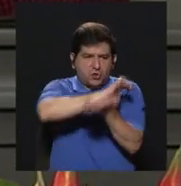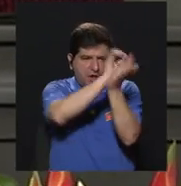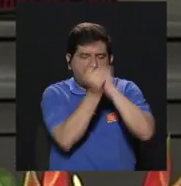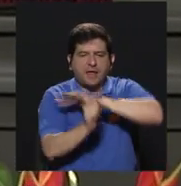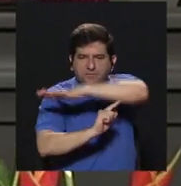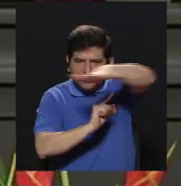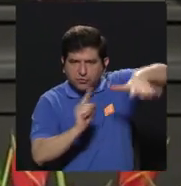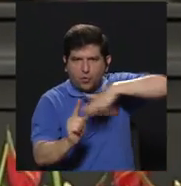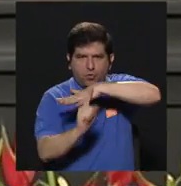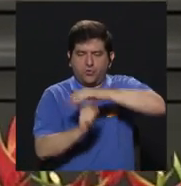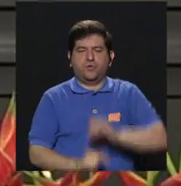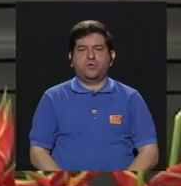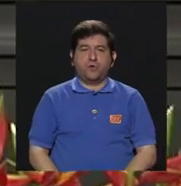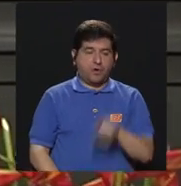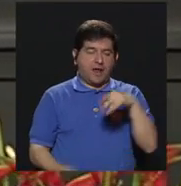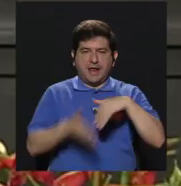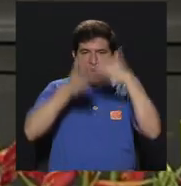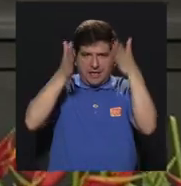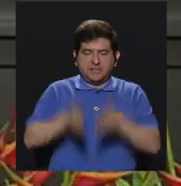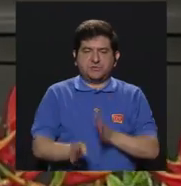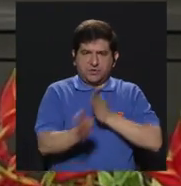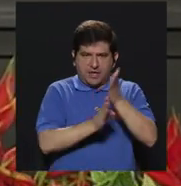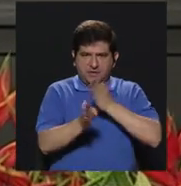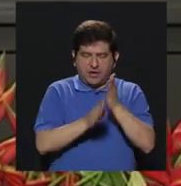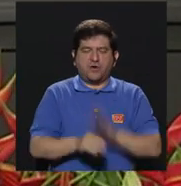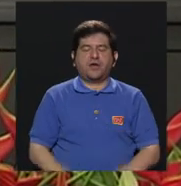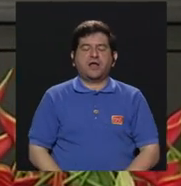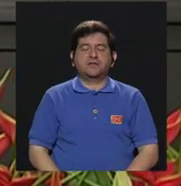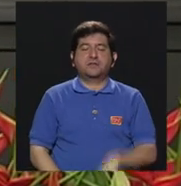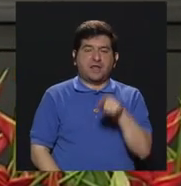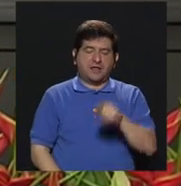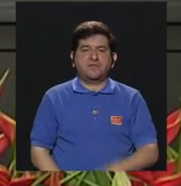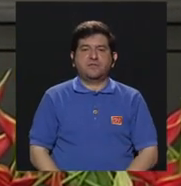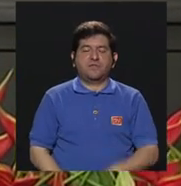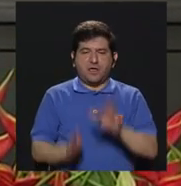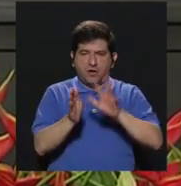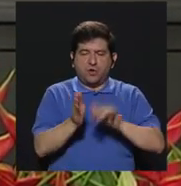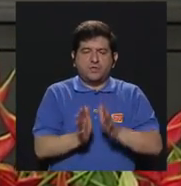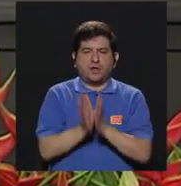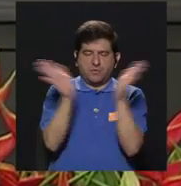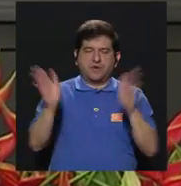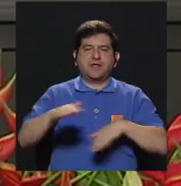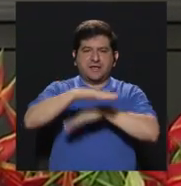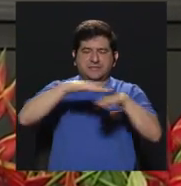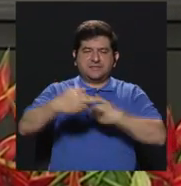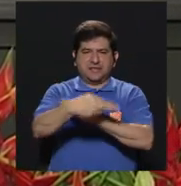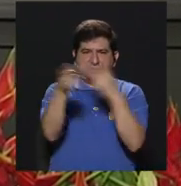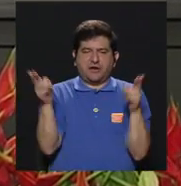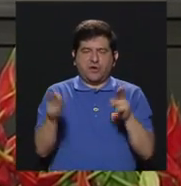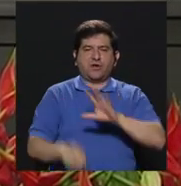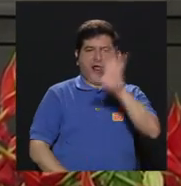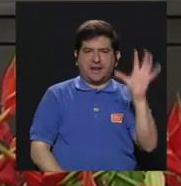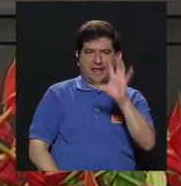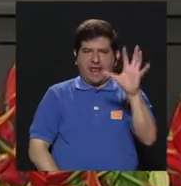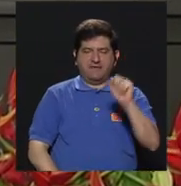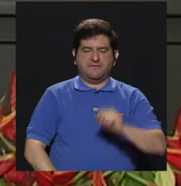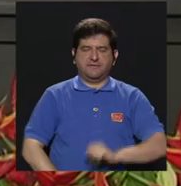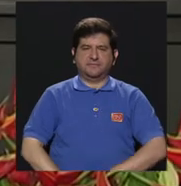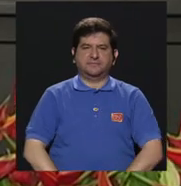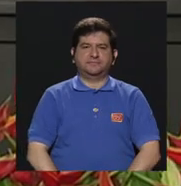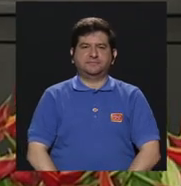su entorno. Bernie es estudiante de la carrera de Contaduría Pública de la sede regional del Caribe.